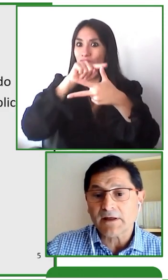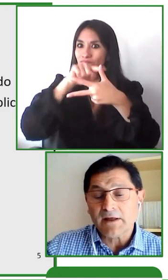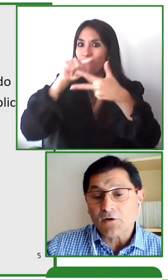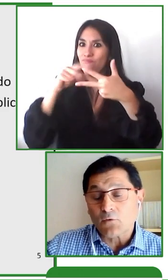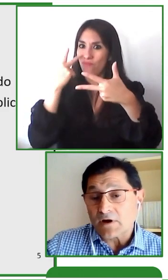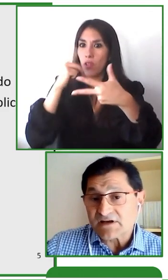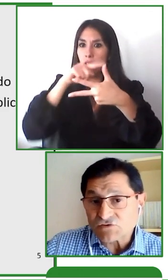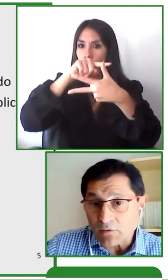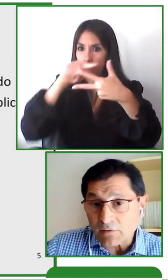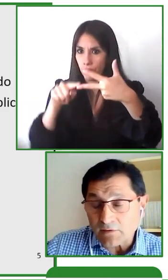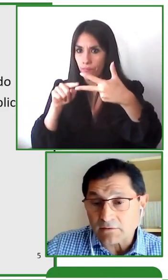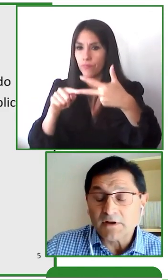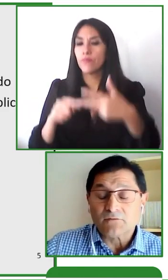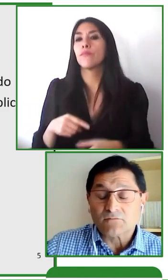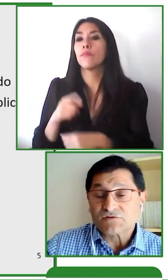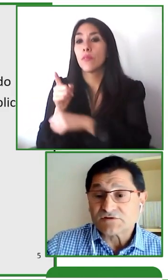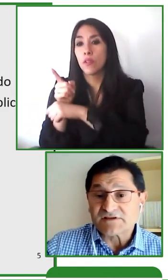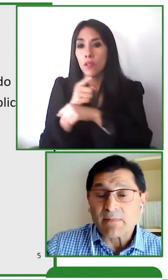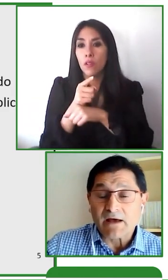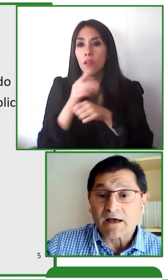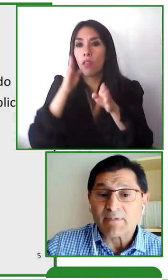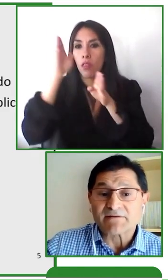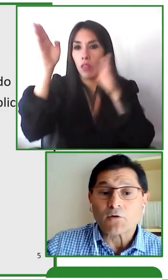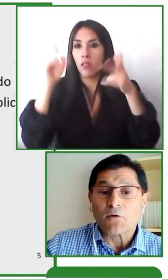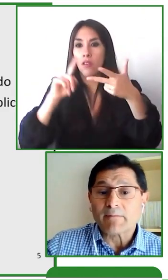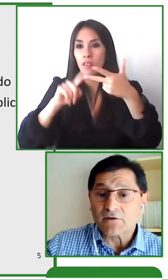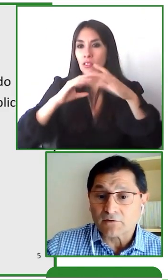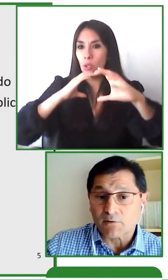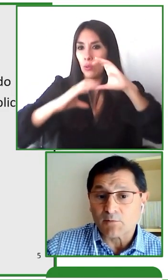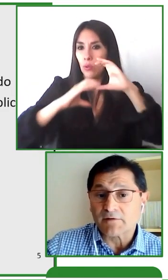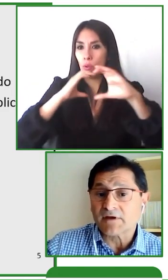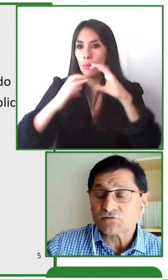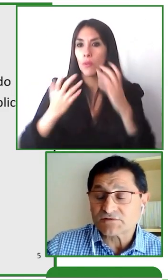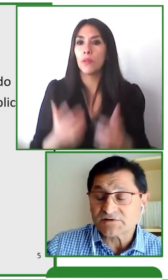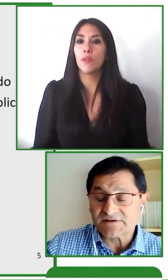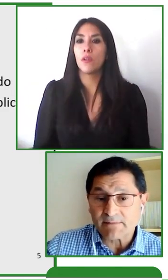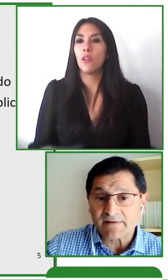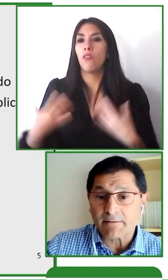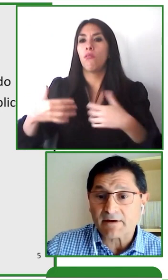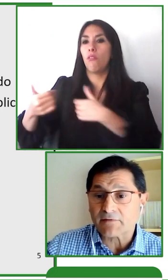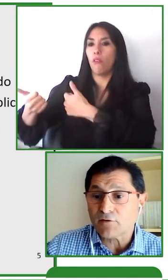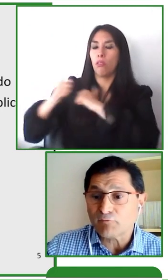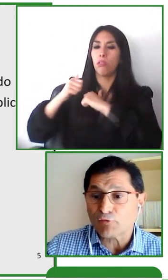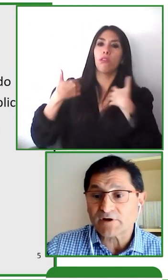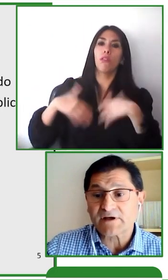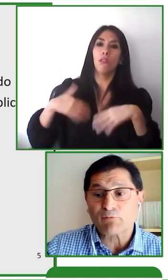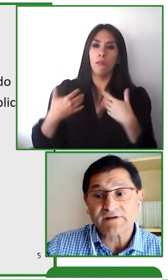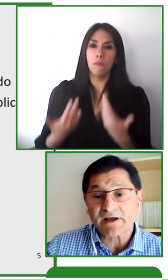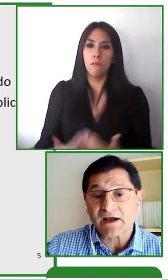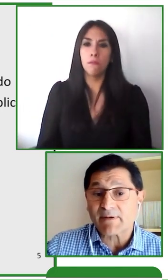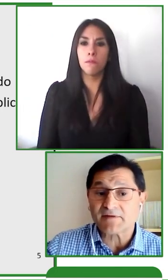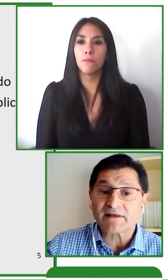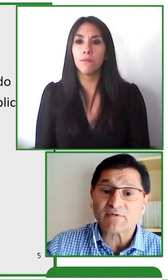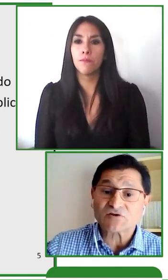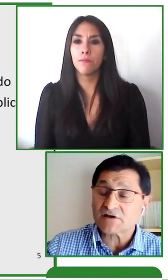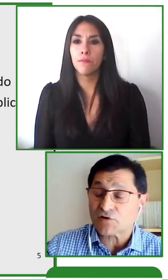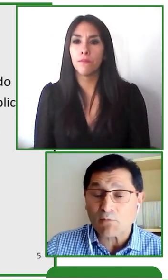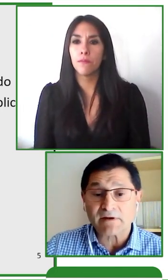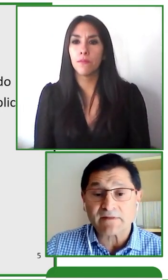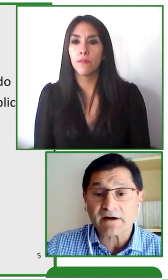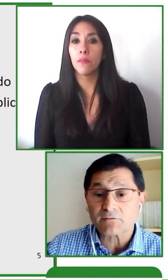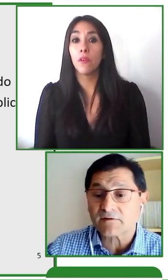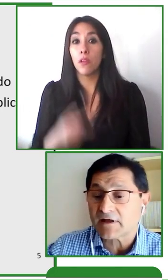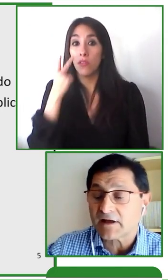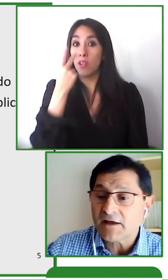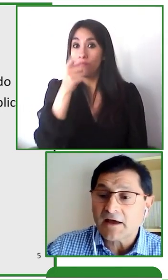comunicación. ¿Cuál es la solución? Nuestro sistema Appentown Companion. Como decía, es un sistema de navegación puerta a puerta que capacita a personas